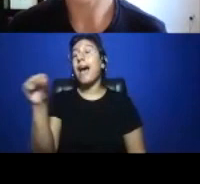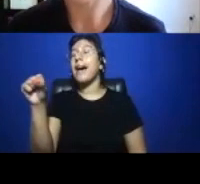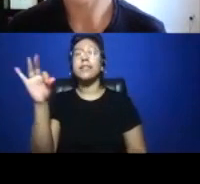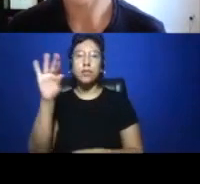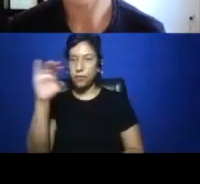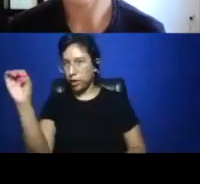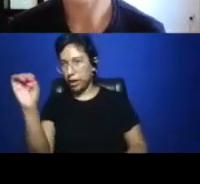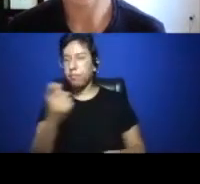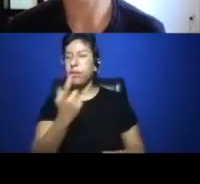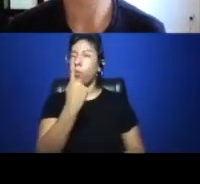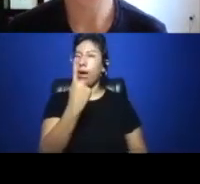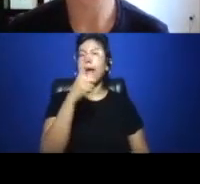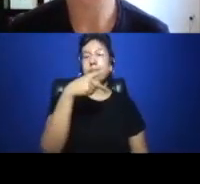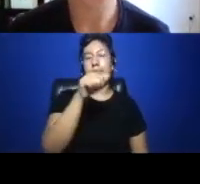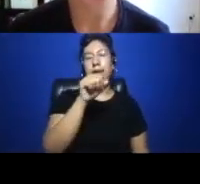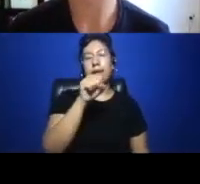dinero.